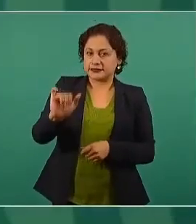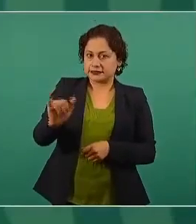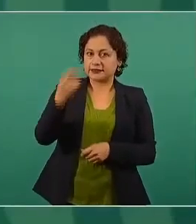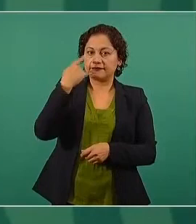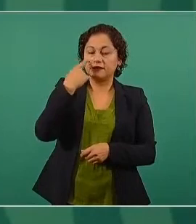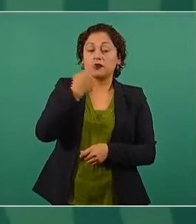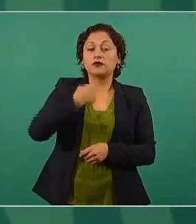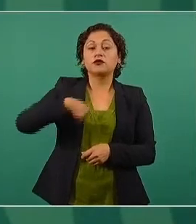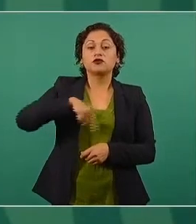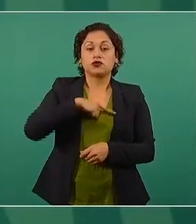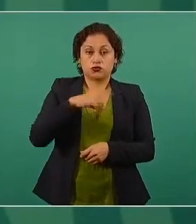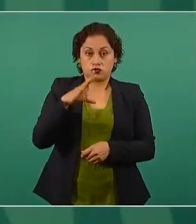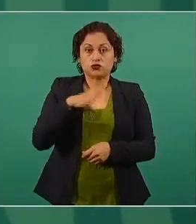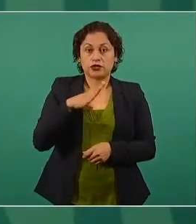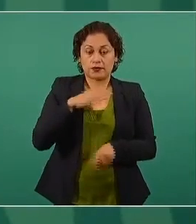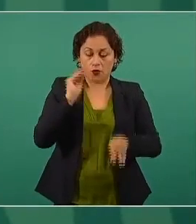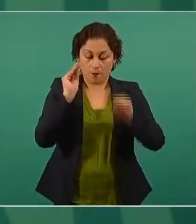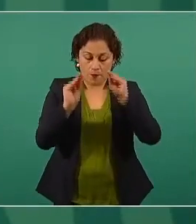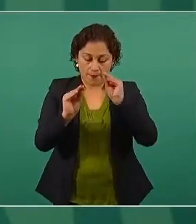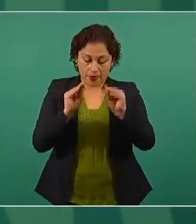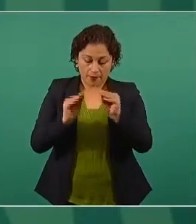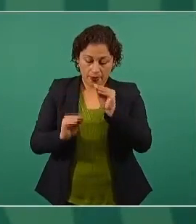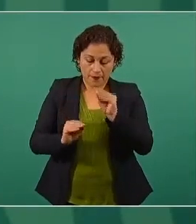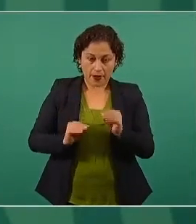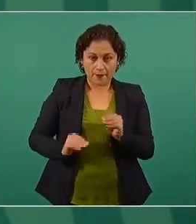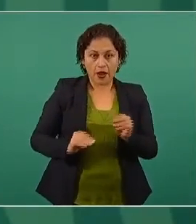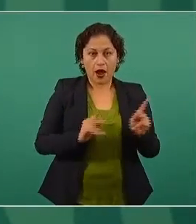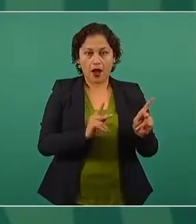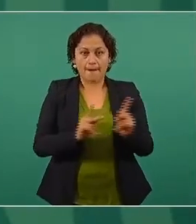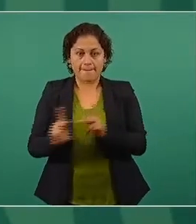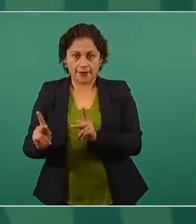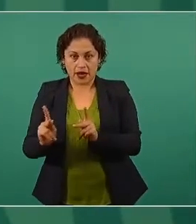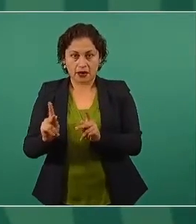estrategia que se ha venido aplicando desde hace ya